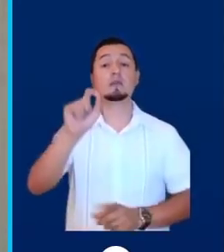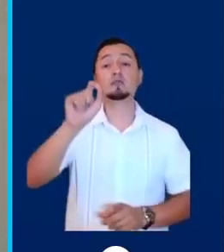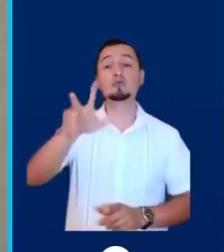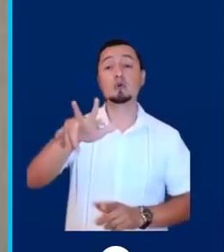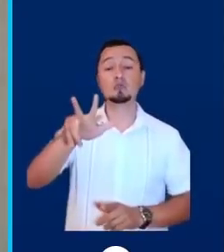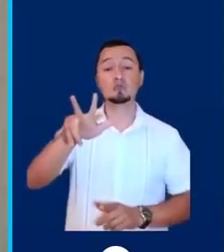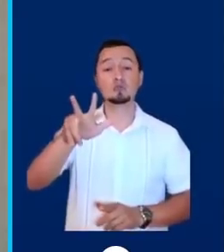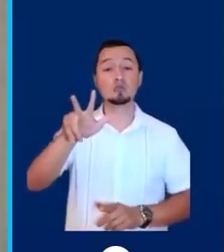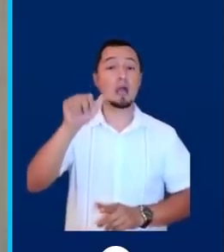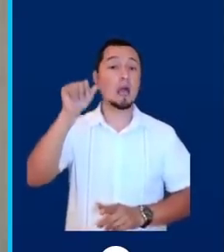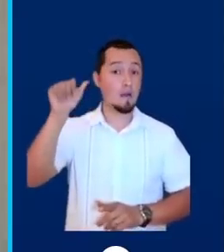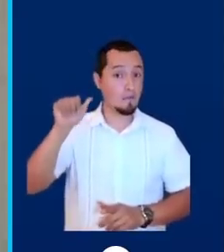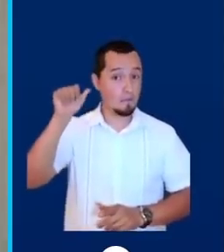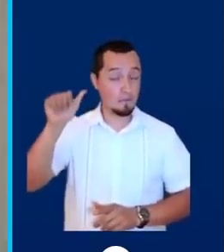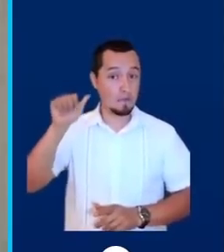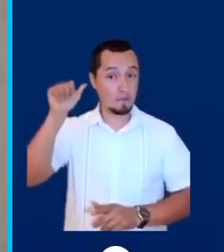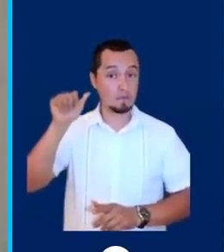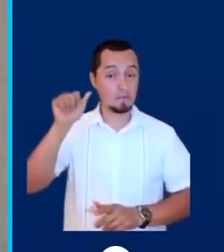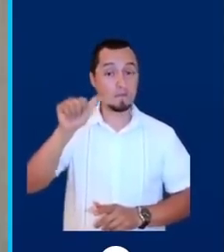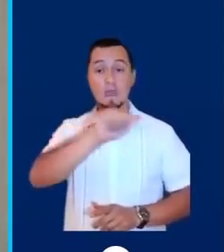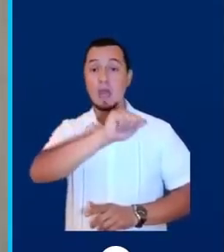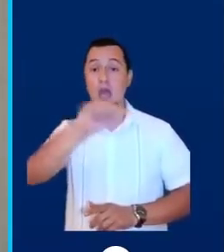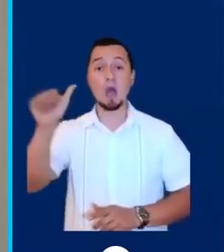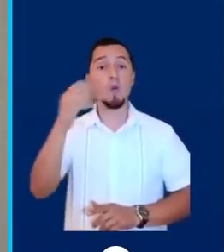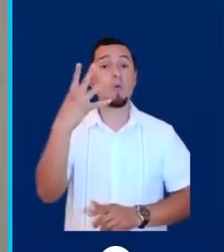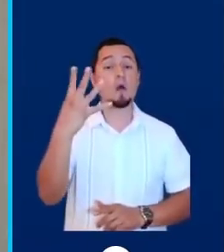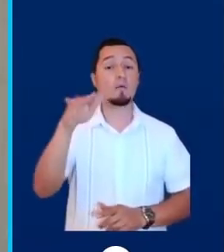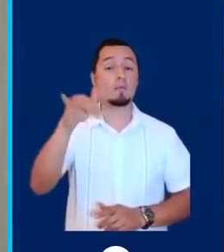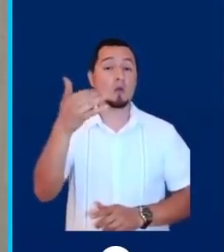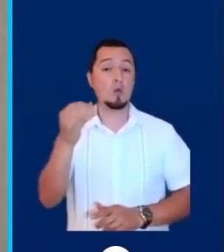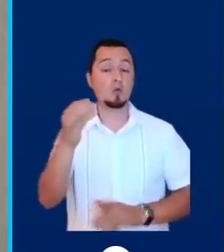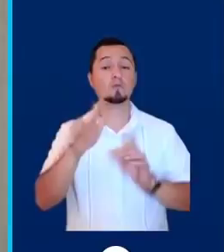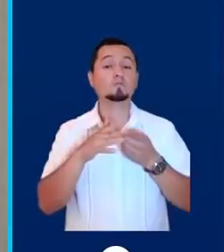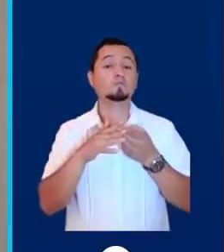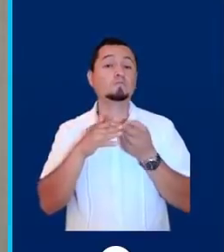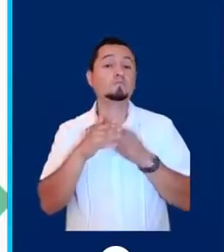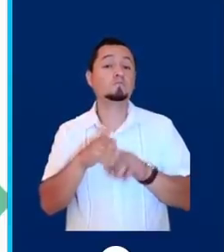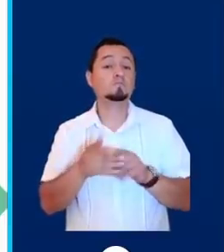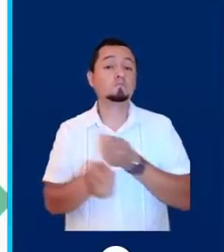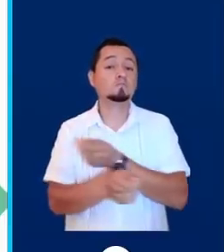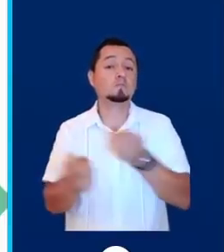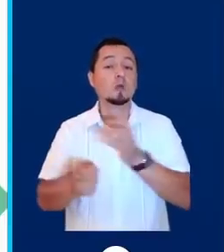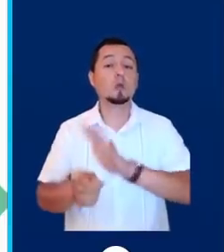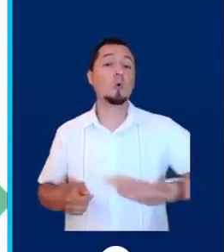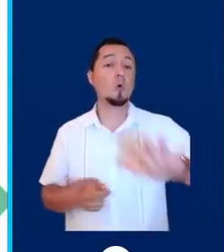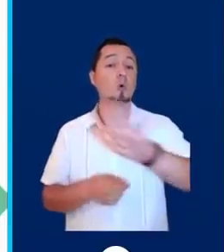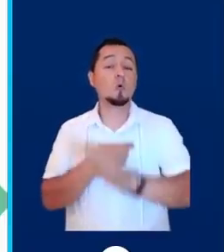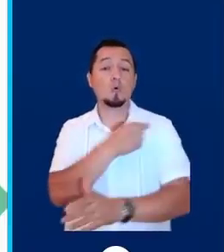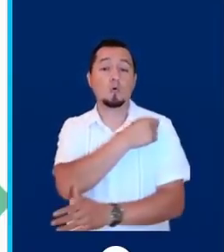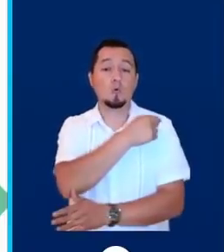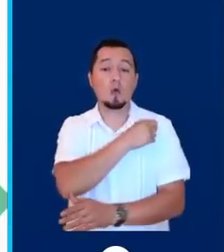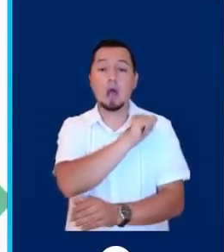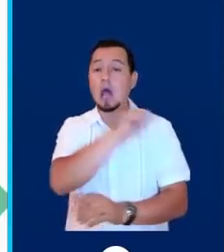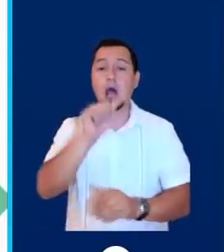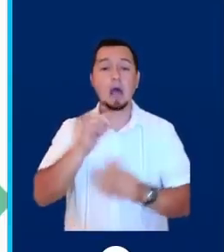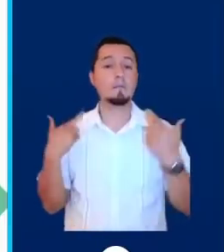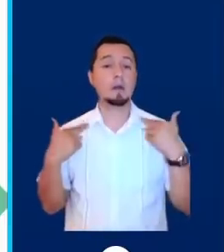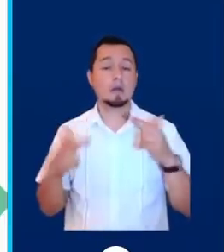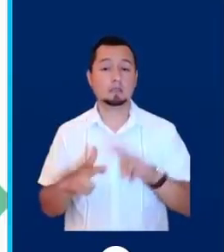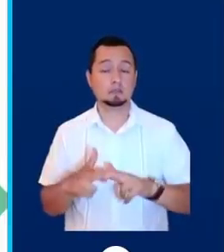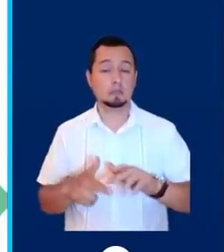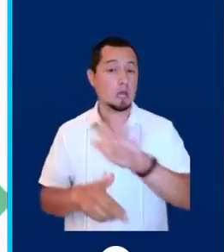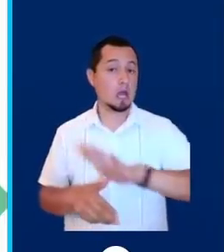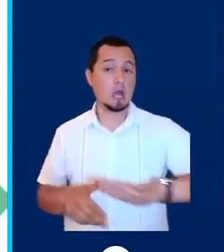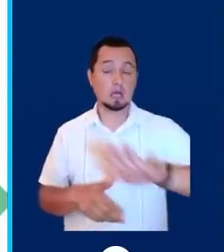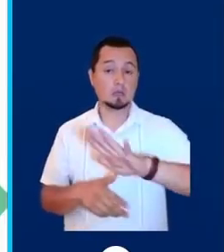del día 28 de abril al día 4 de mayo, estará dándose el proceso de vacunación para todos ustedes. El día